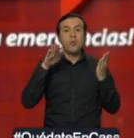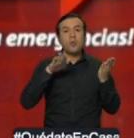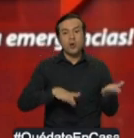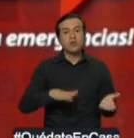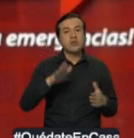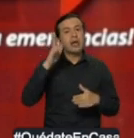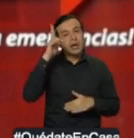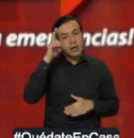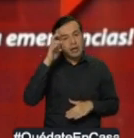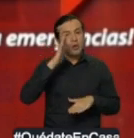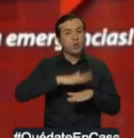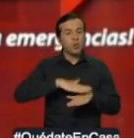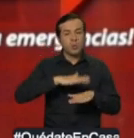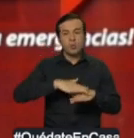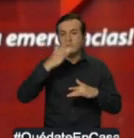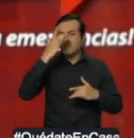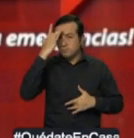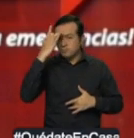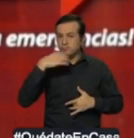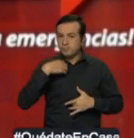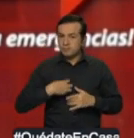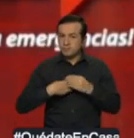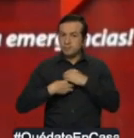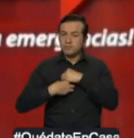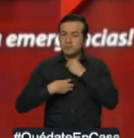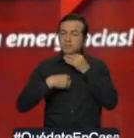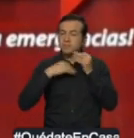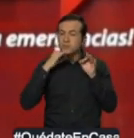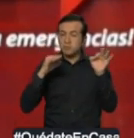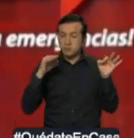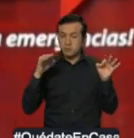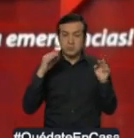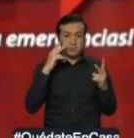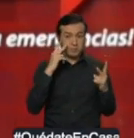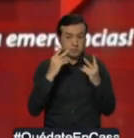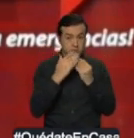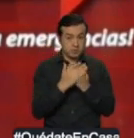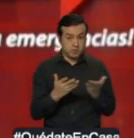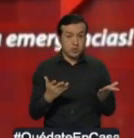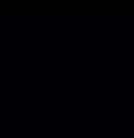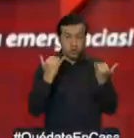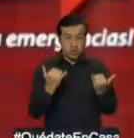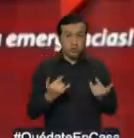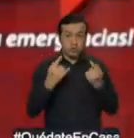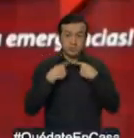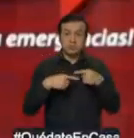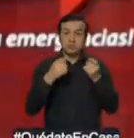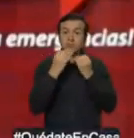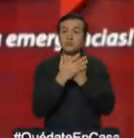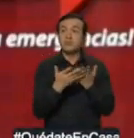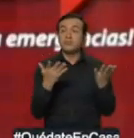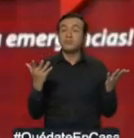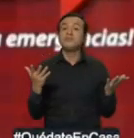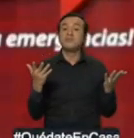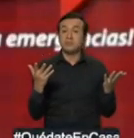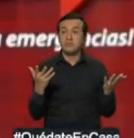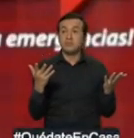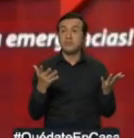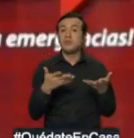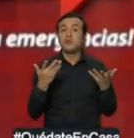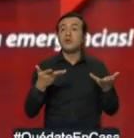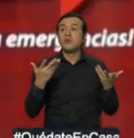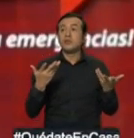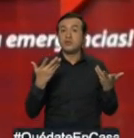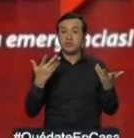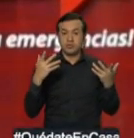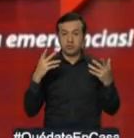probable kobe también algo que ustedes se encontrarán desde el día de hoy en la infografía es una